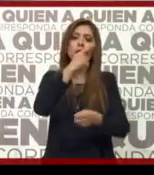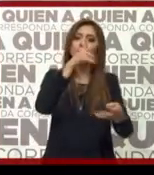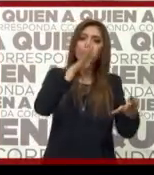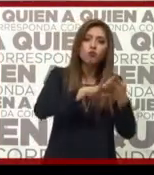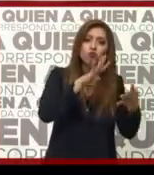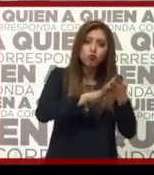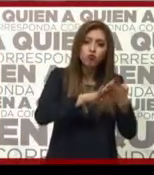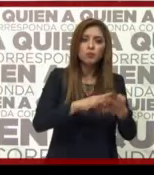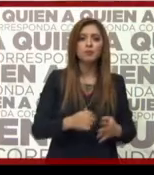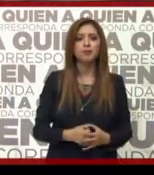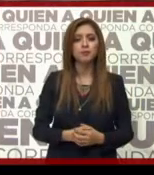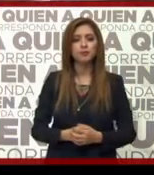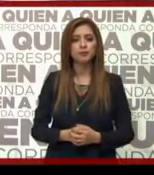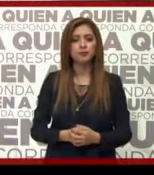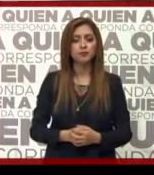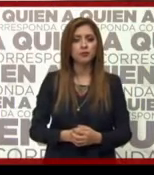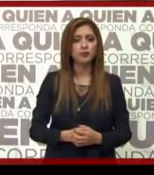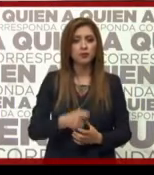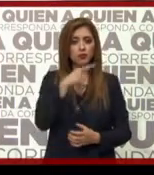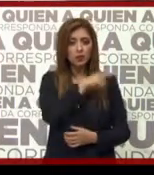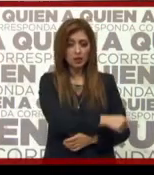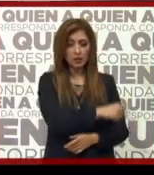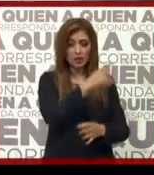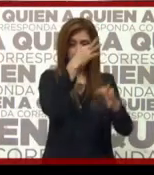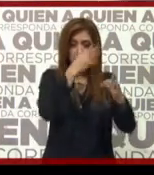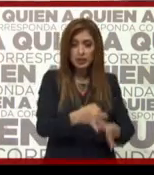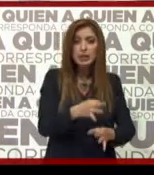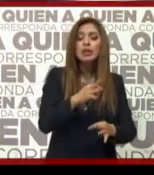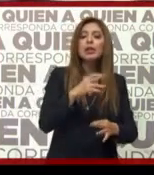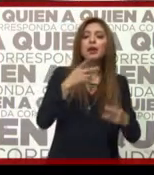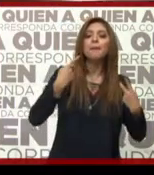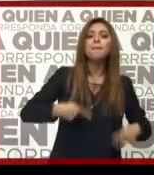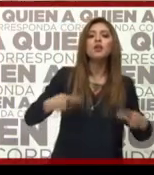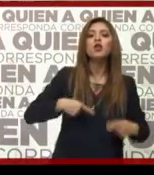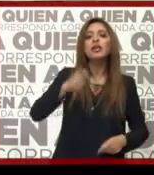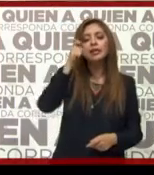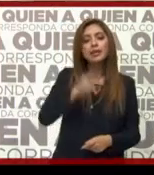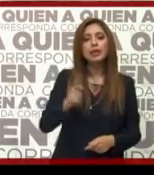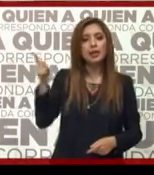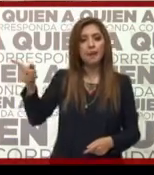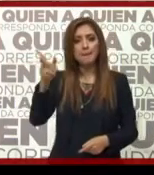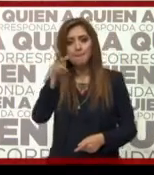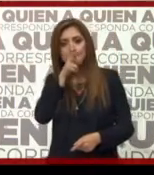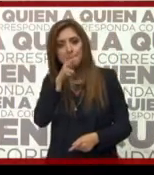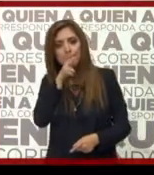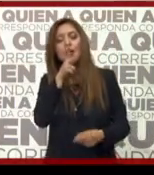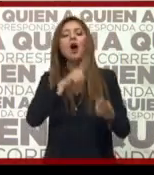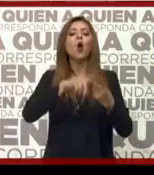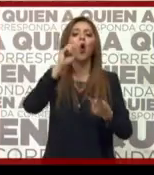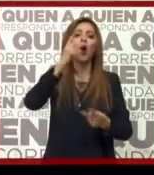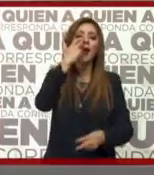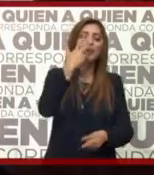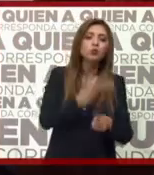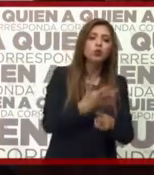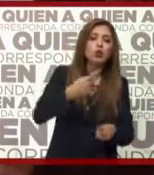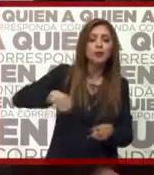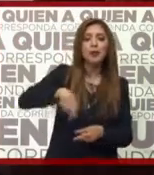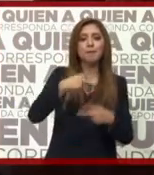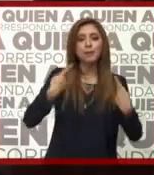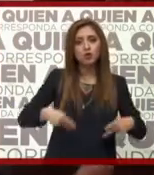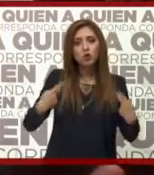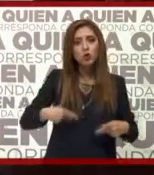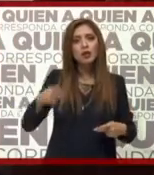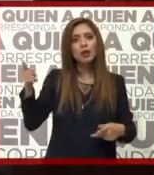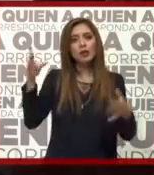penalmente quienes deben de responder civilmente por esa acción son los padres tutores o responsables ya entra